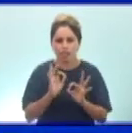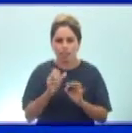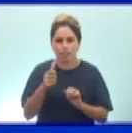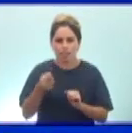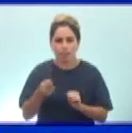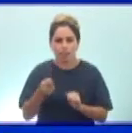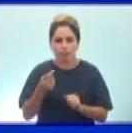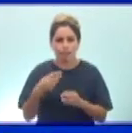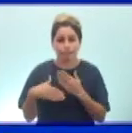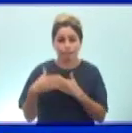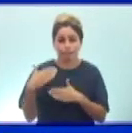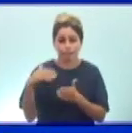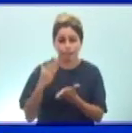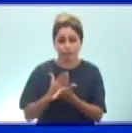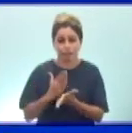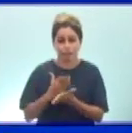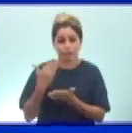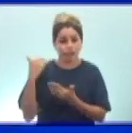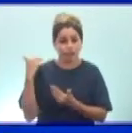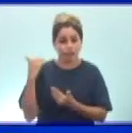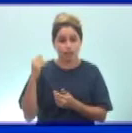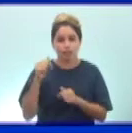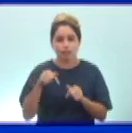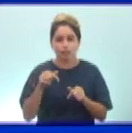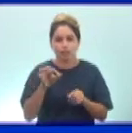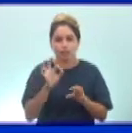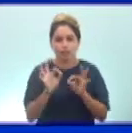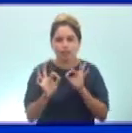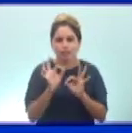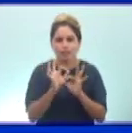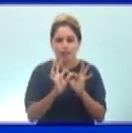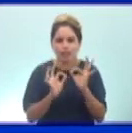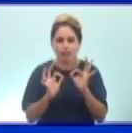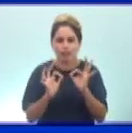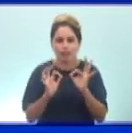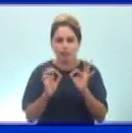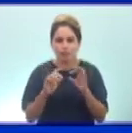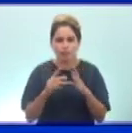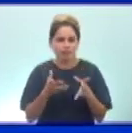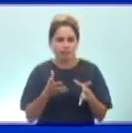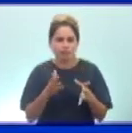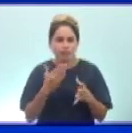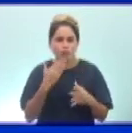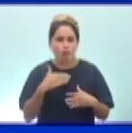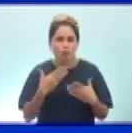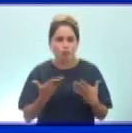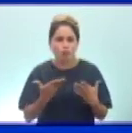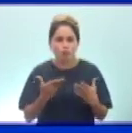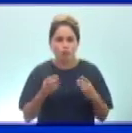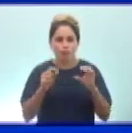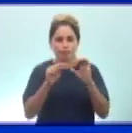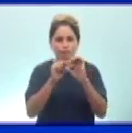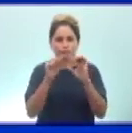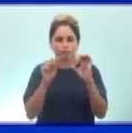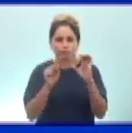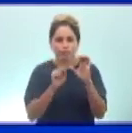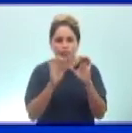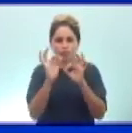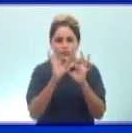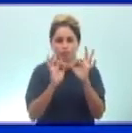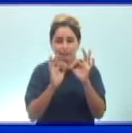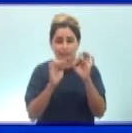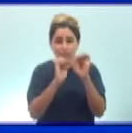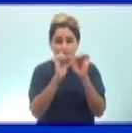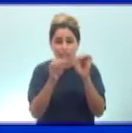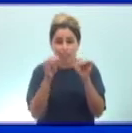átomos en su estructura están comprendidos por una estructura interna donde se conoce y se nombra núcleo y una